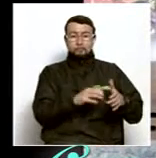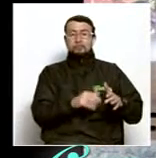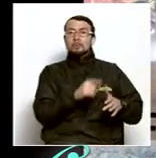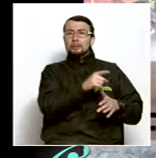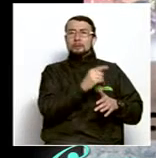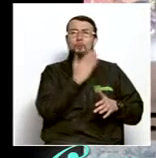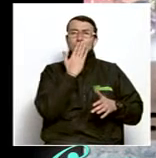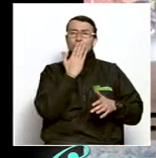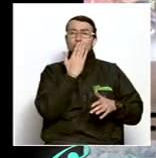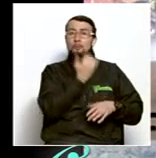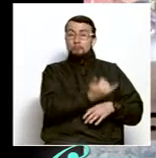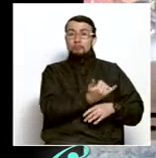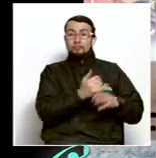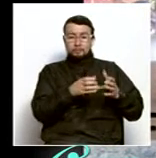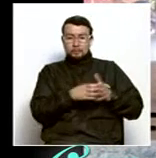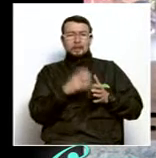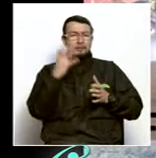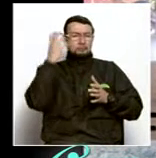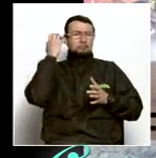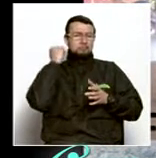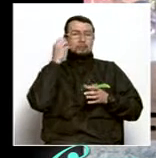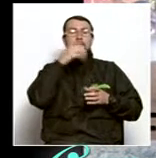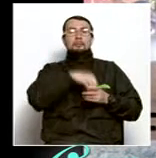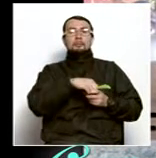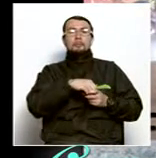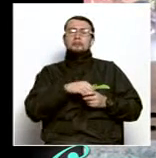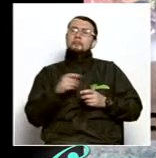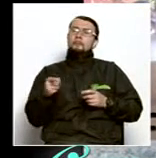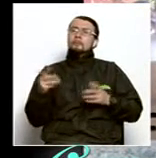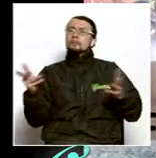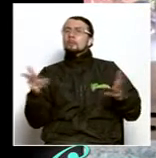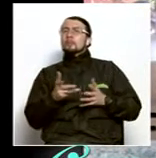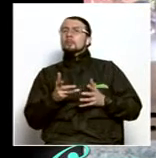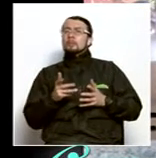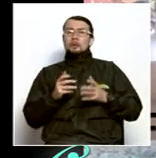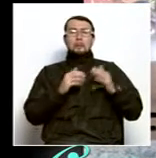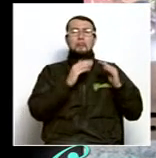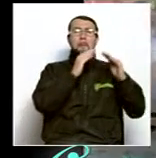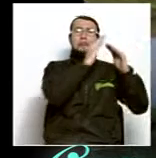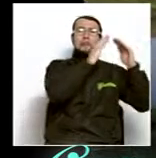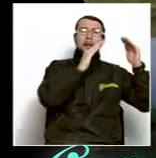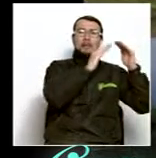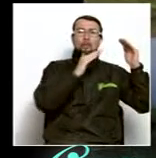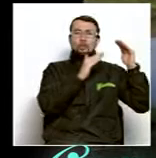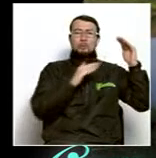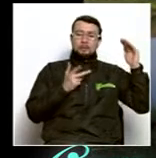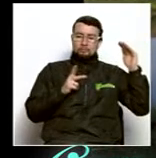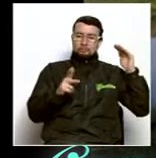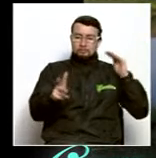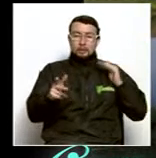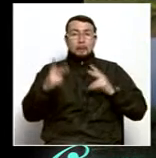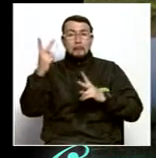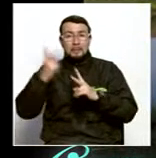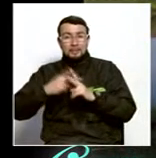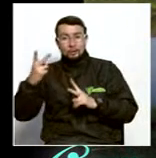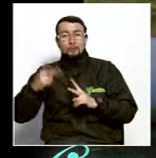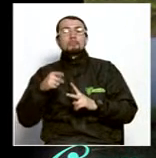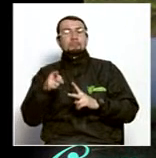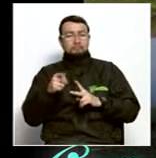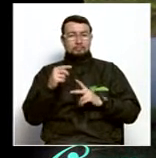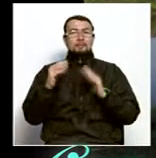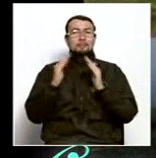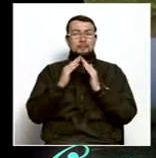con un asentamiento indígena que estuvo mucho tiempo. Esto queda entre Belén de Umbría y Mistrató. Ahí ven ustedes